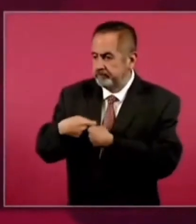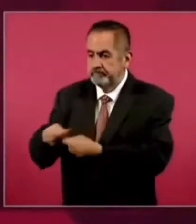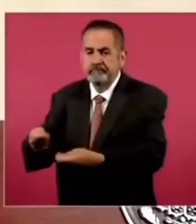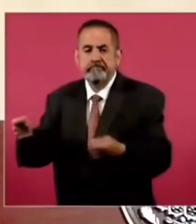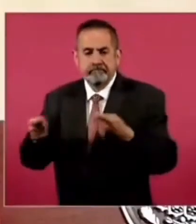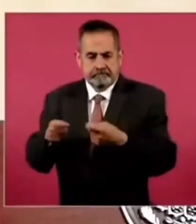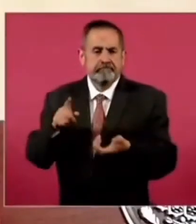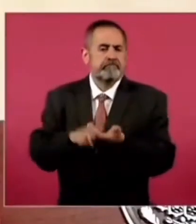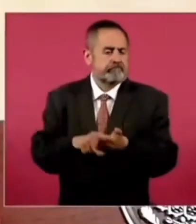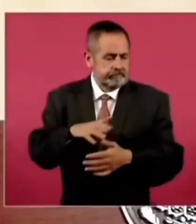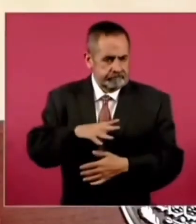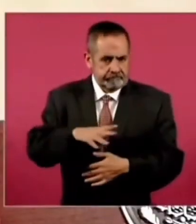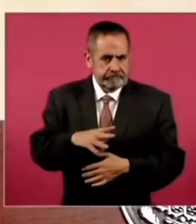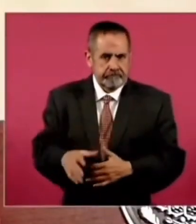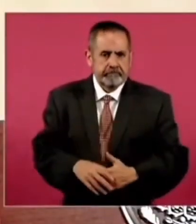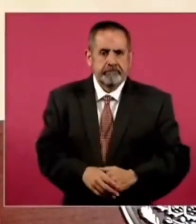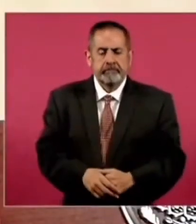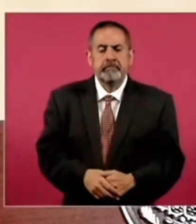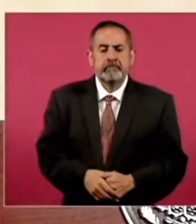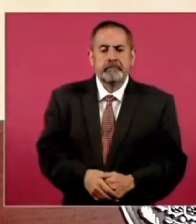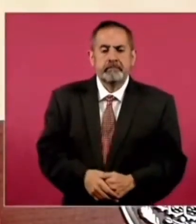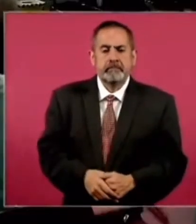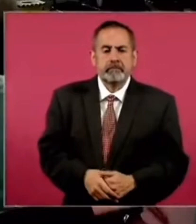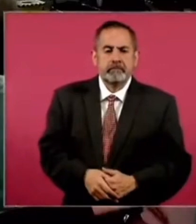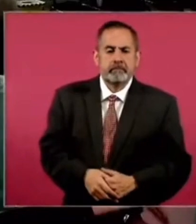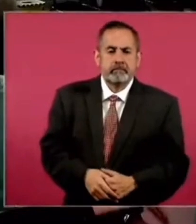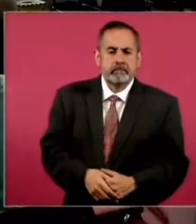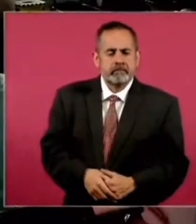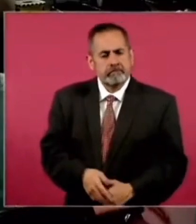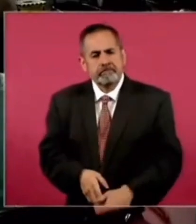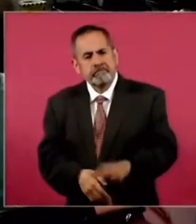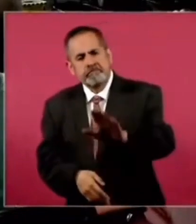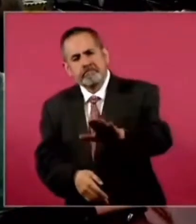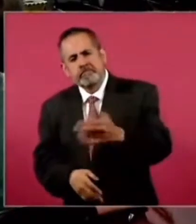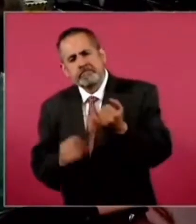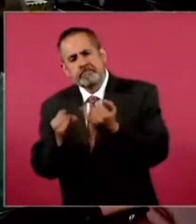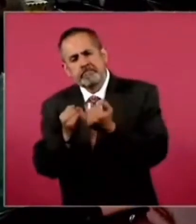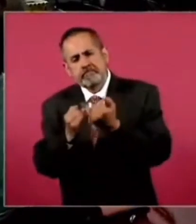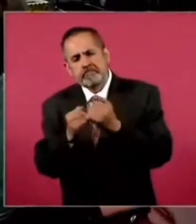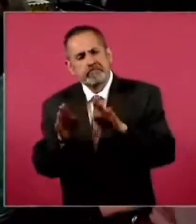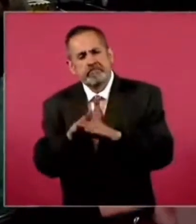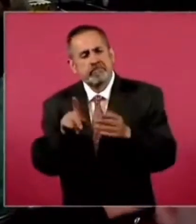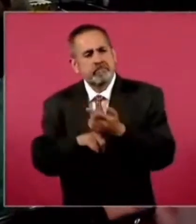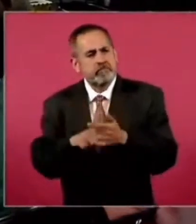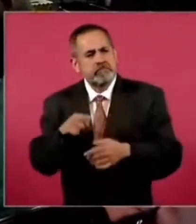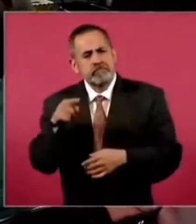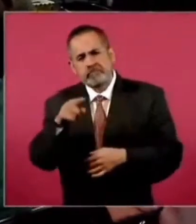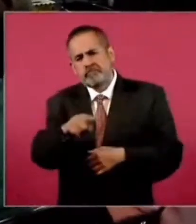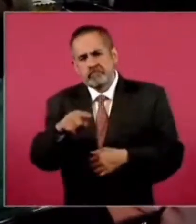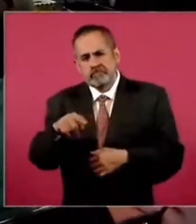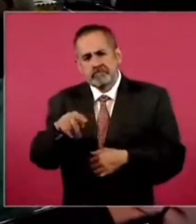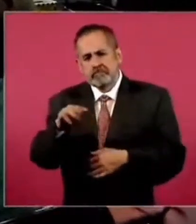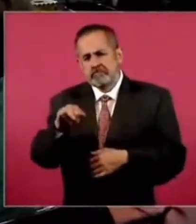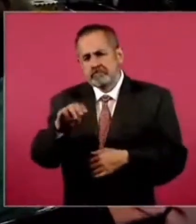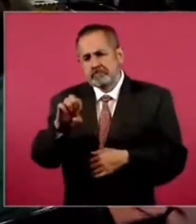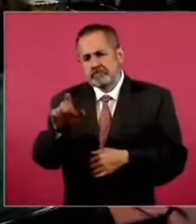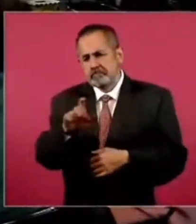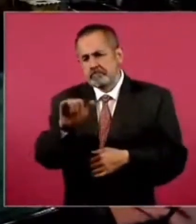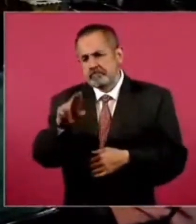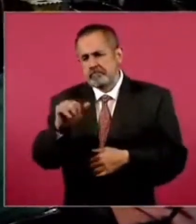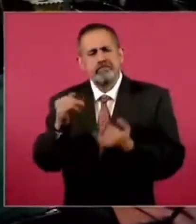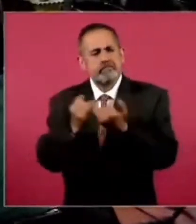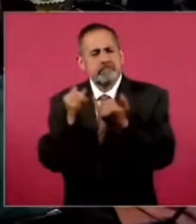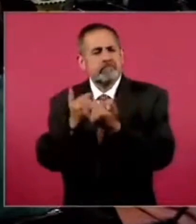los trabajadores. Ellos esperan la misma suerte que ocurrió con los trabajadores de Mexicana, presidente, Sí, para sí. que de esta